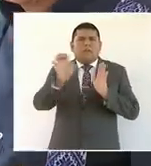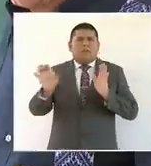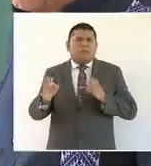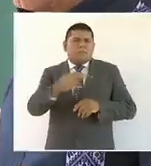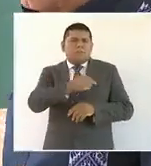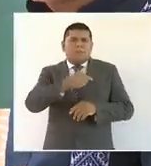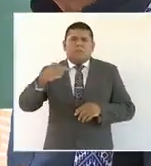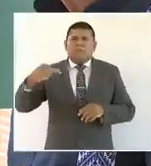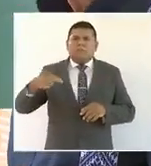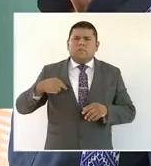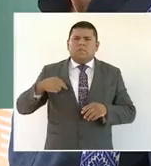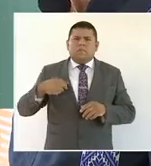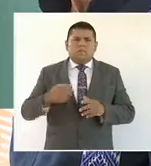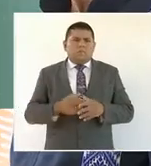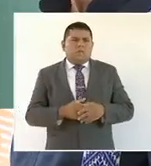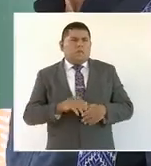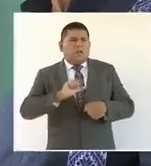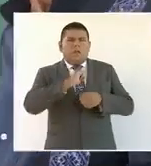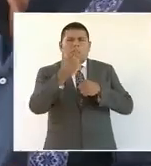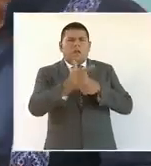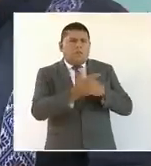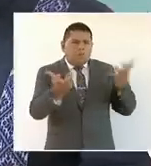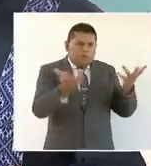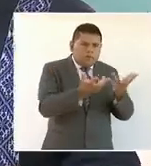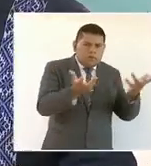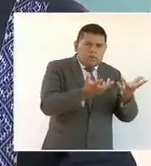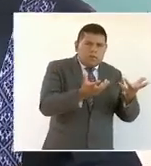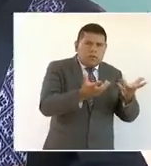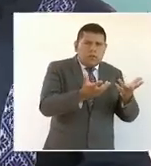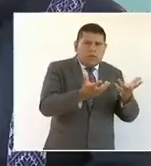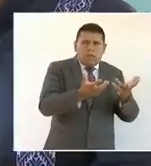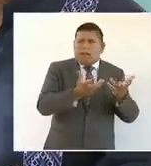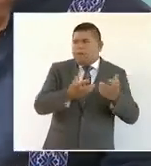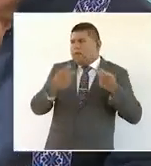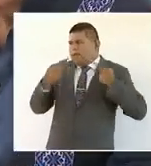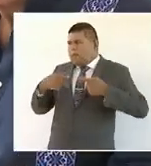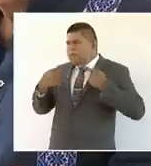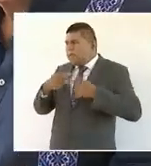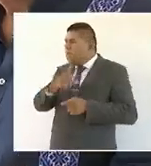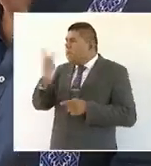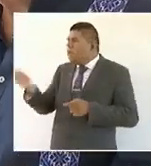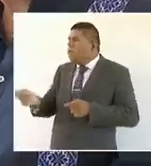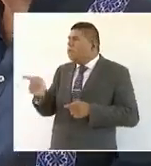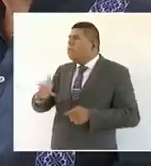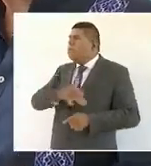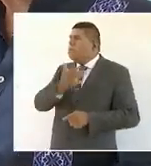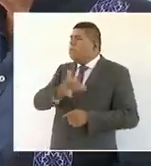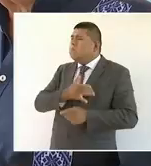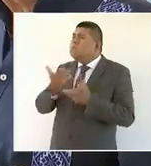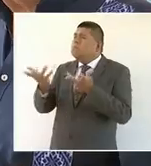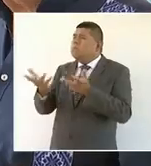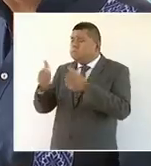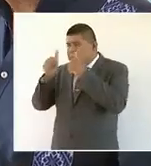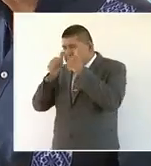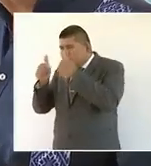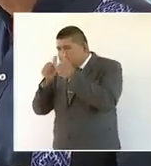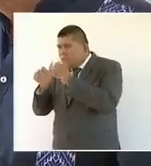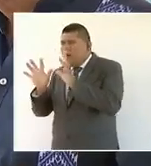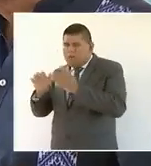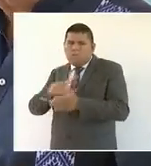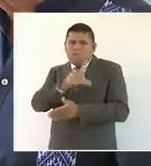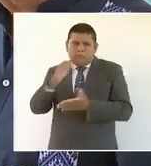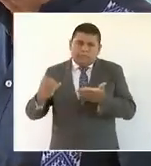hacer algo sin consultar a la gente. Y lo vamos a hacer,